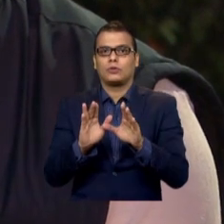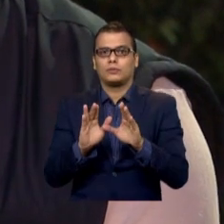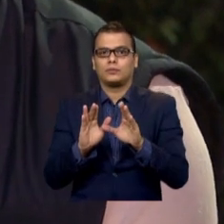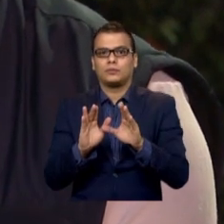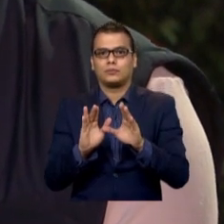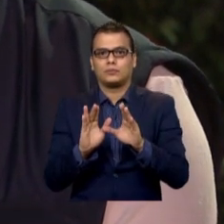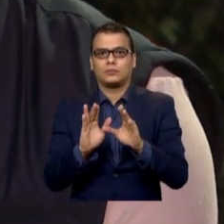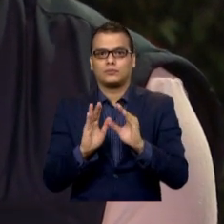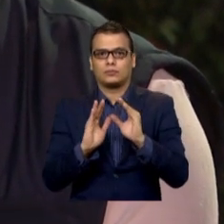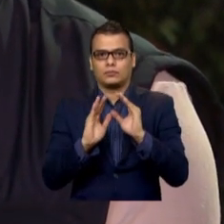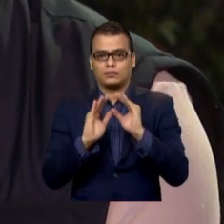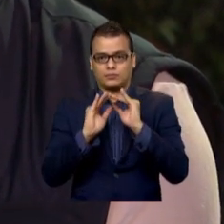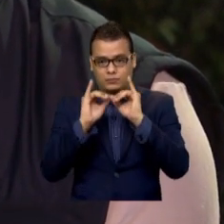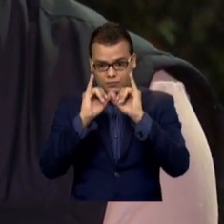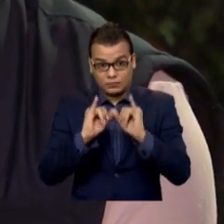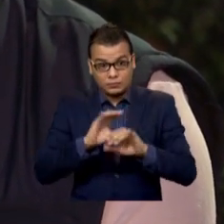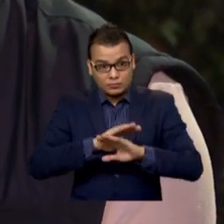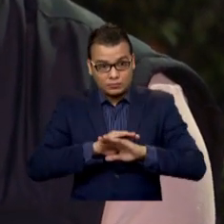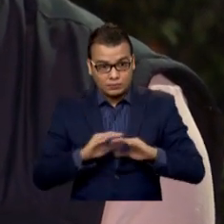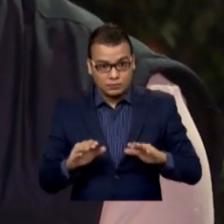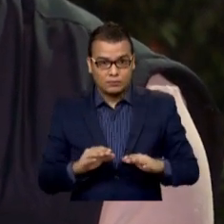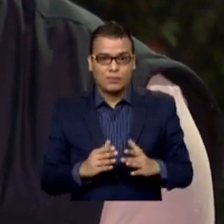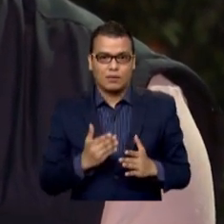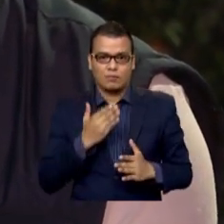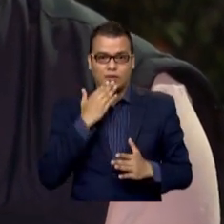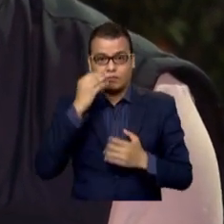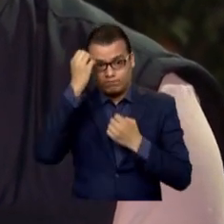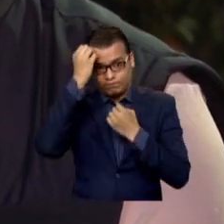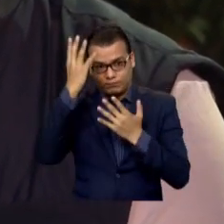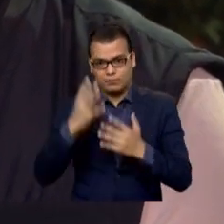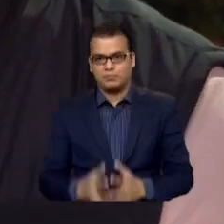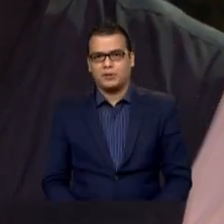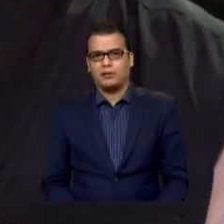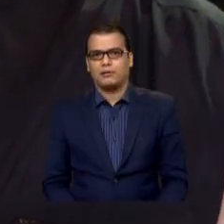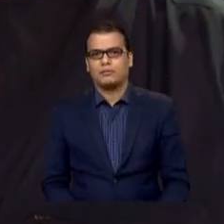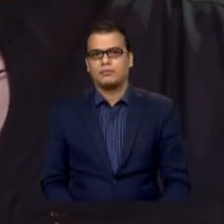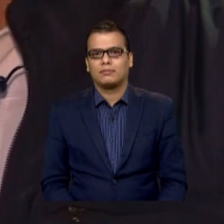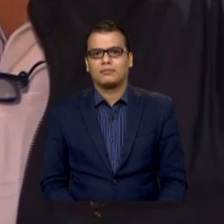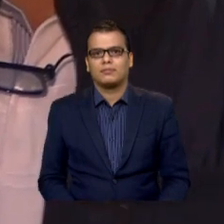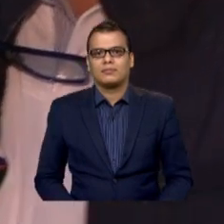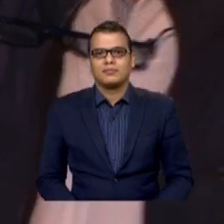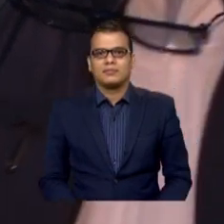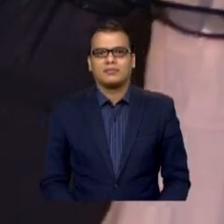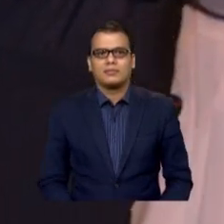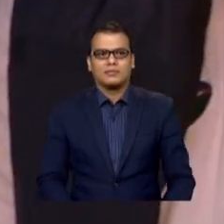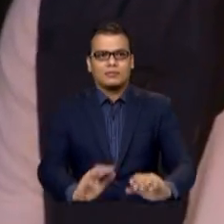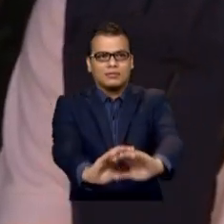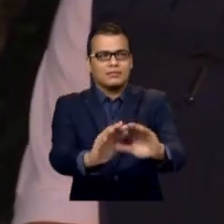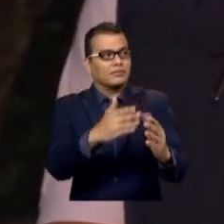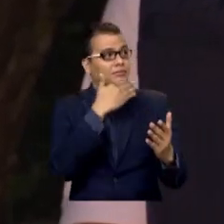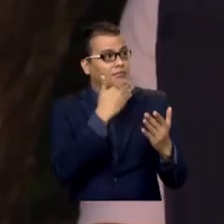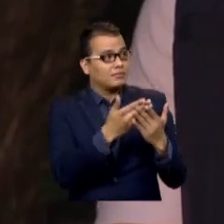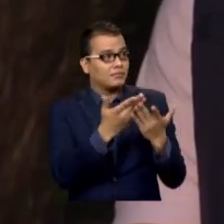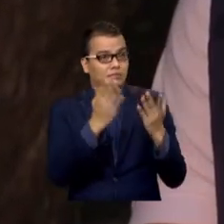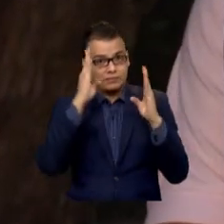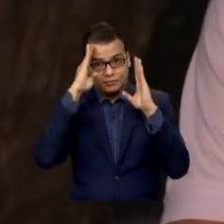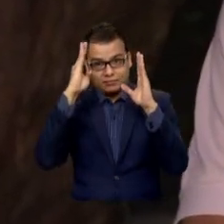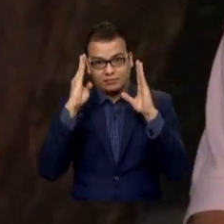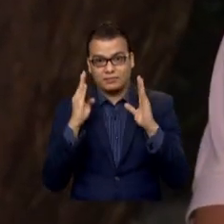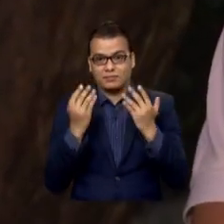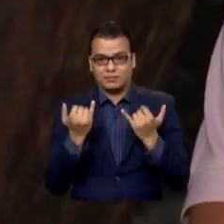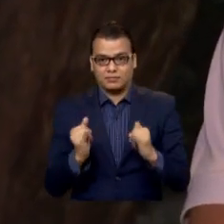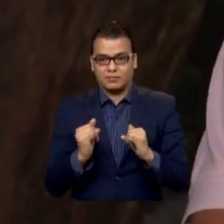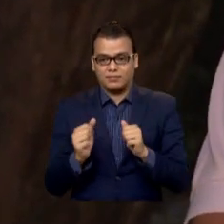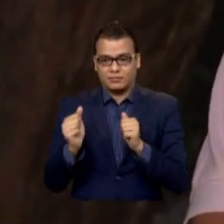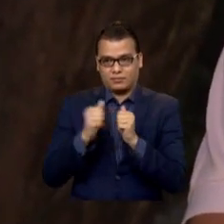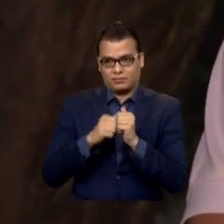cuarentena radical, pues de alguna manera puedan cumplir con estas medidas. Secretario, muchísimas gracias por haber estado con nosotros en este especial, y